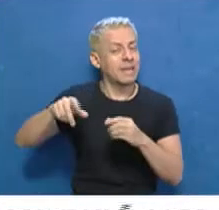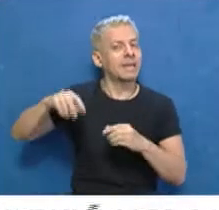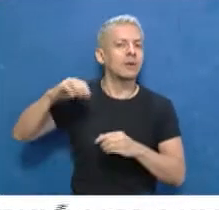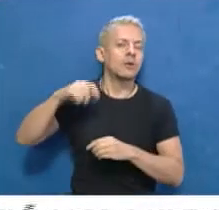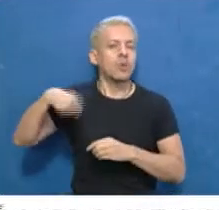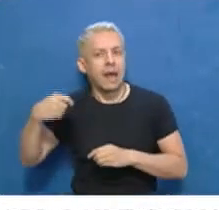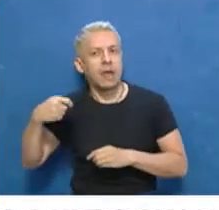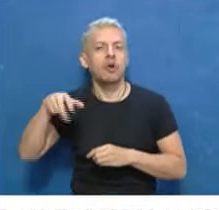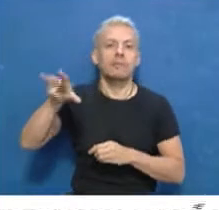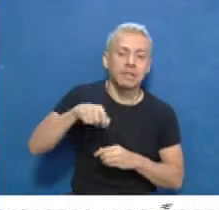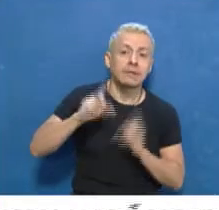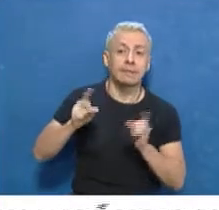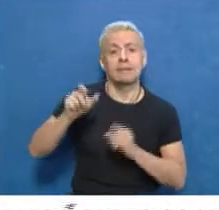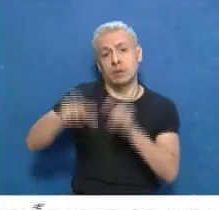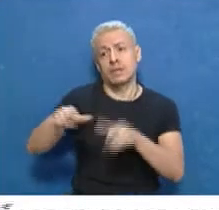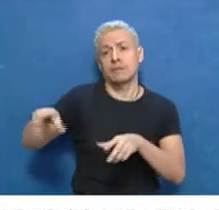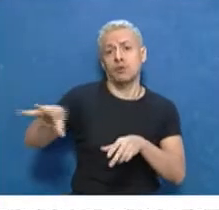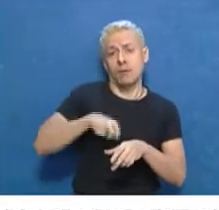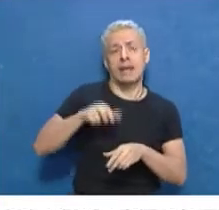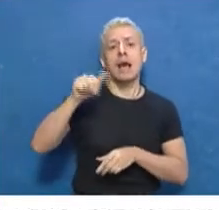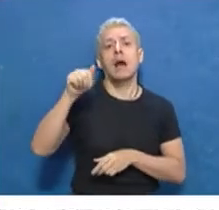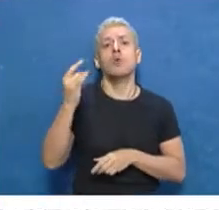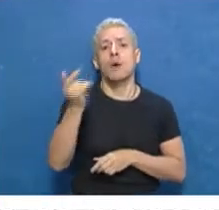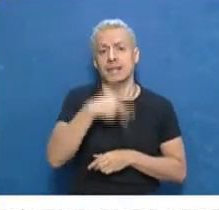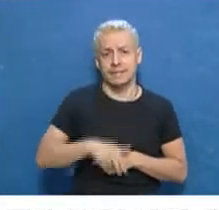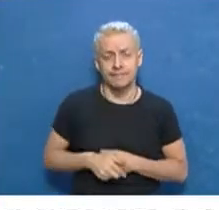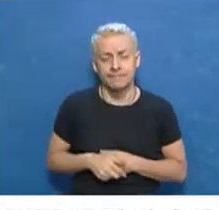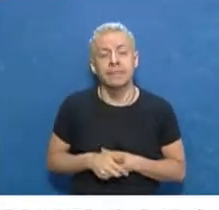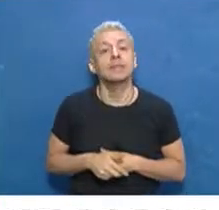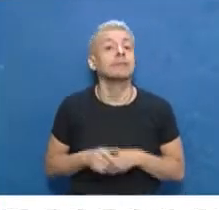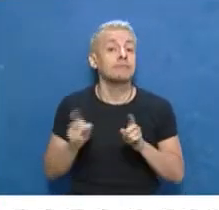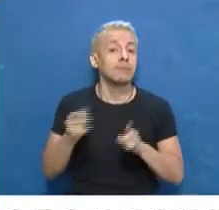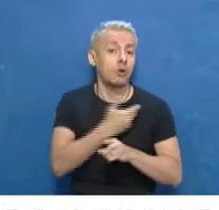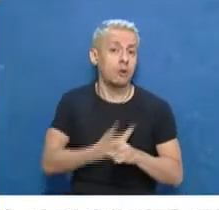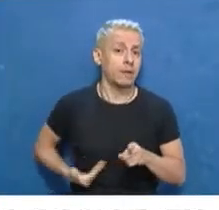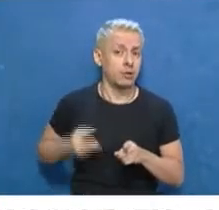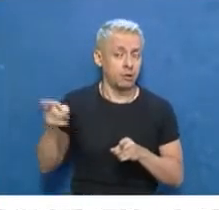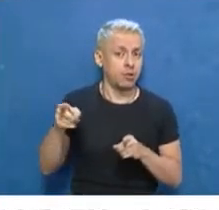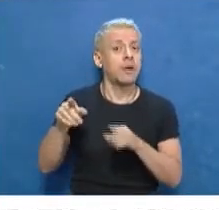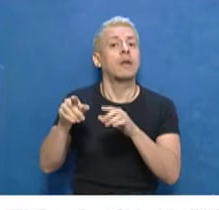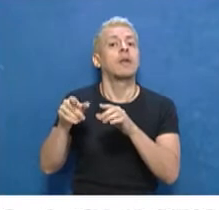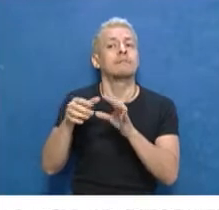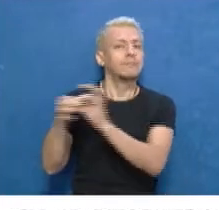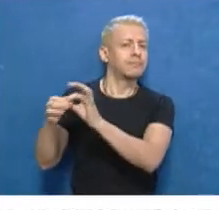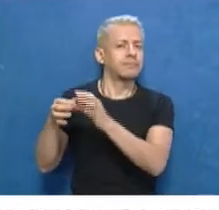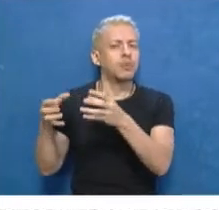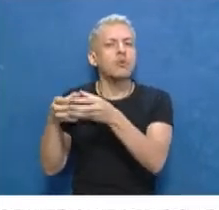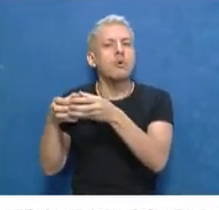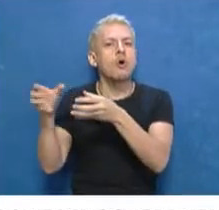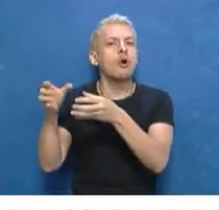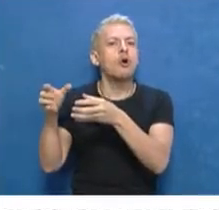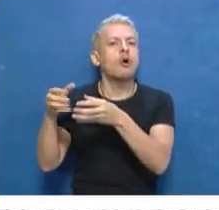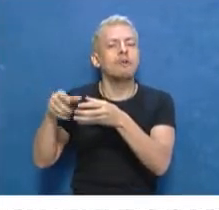la asignación universal por hijo. Y de hecho, si bien el oficialismo en diputados no tiene un bloque,